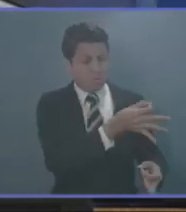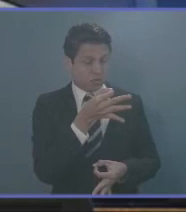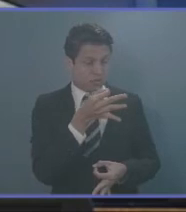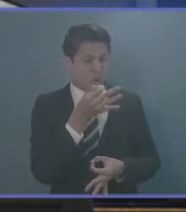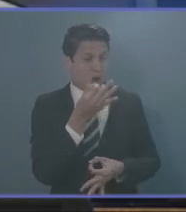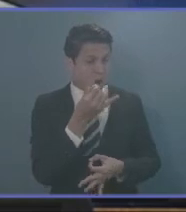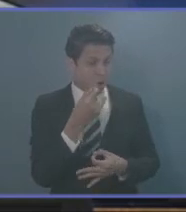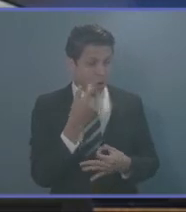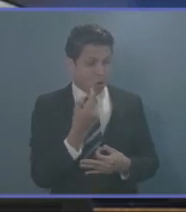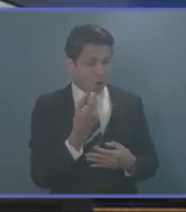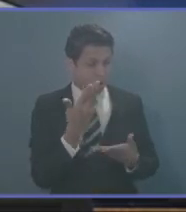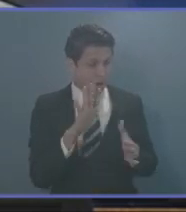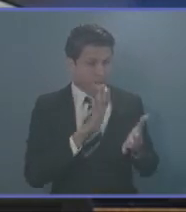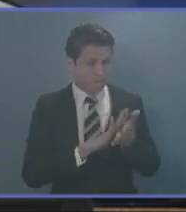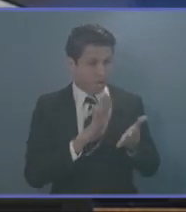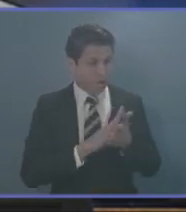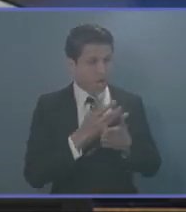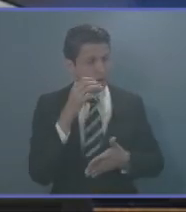trámite